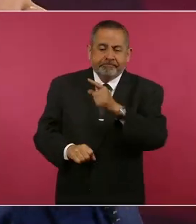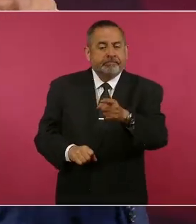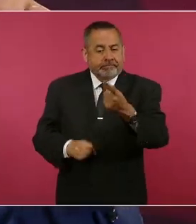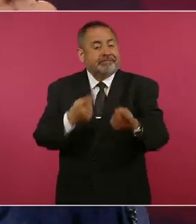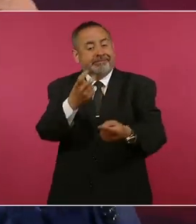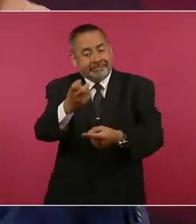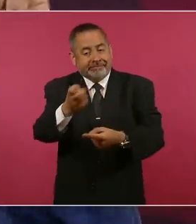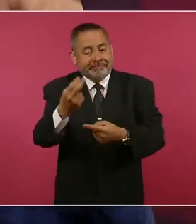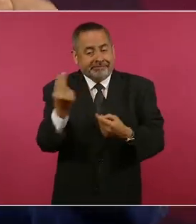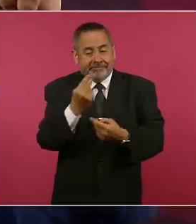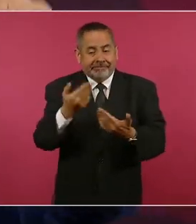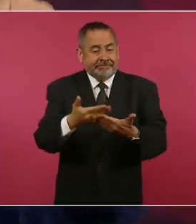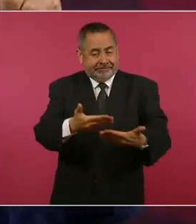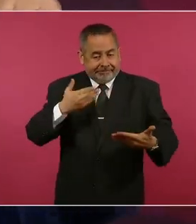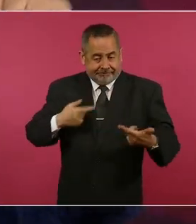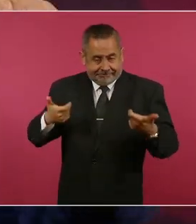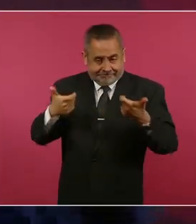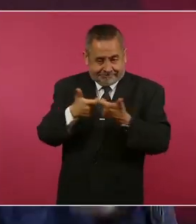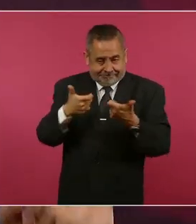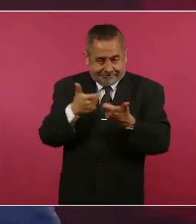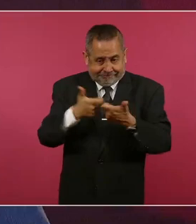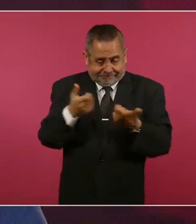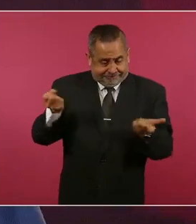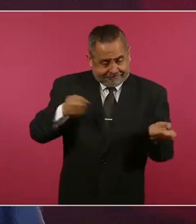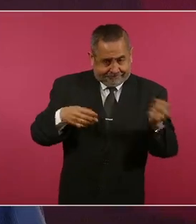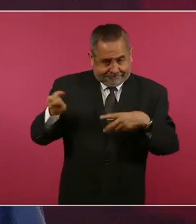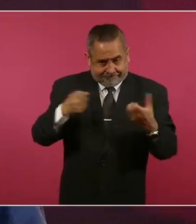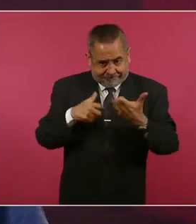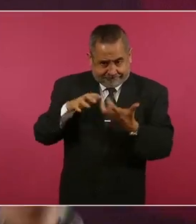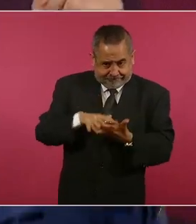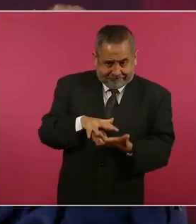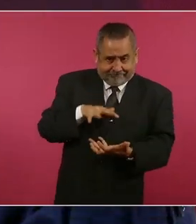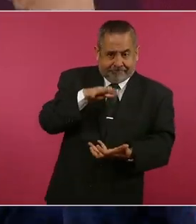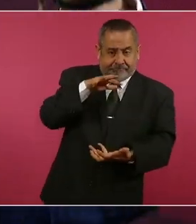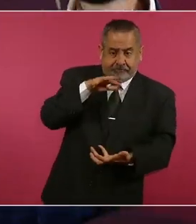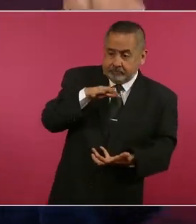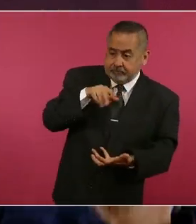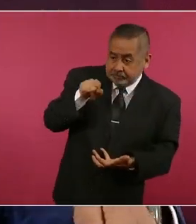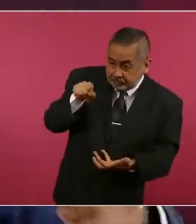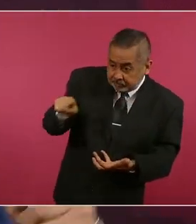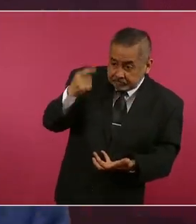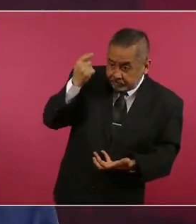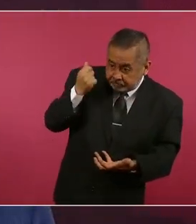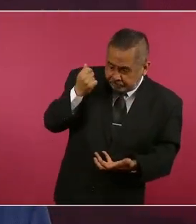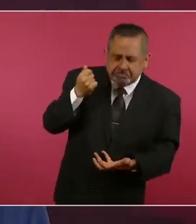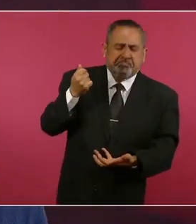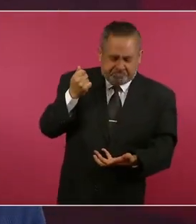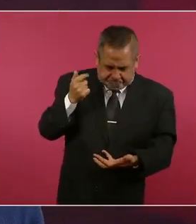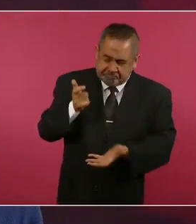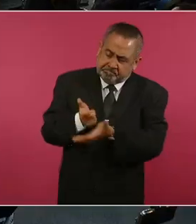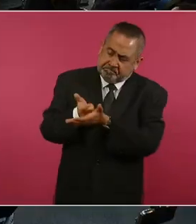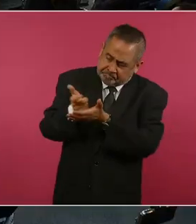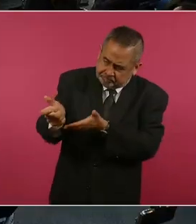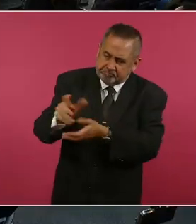compensatorio para que todo el que se jubile reciba su salario